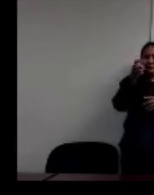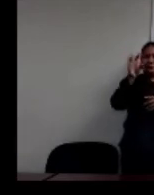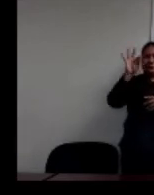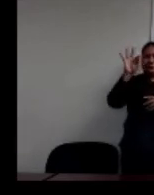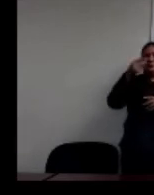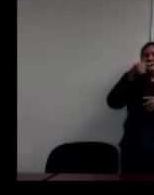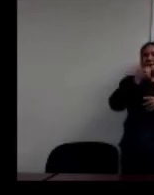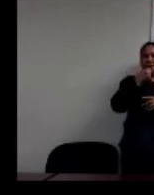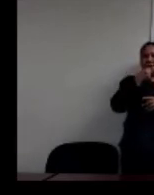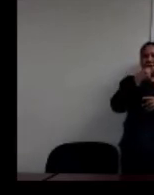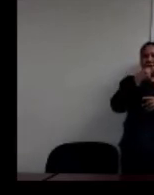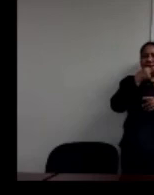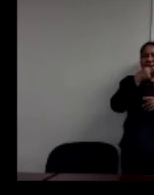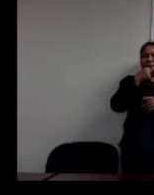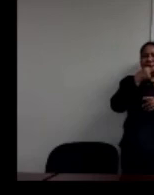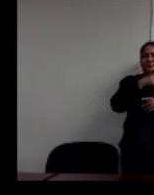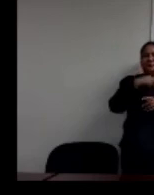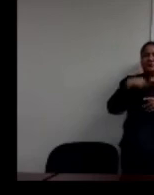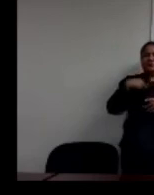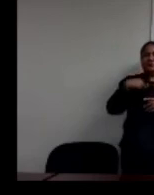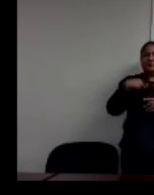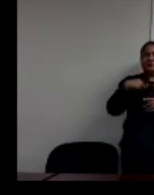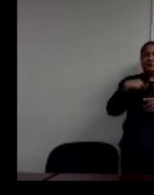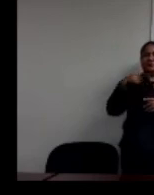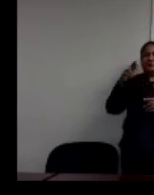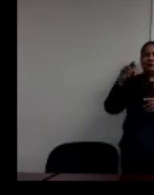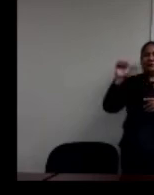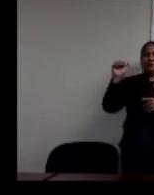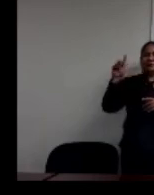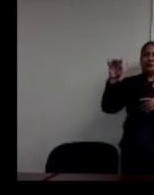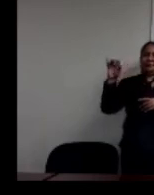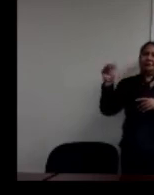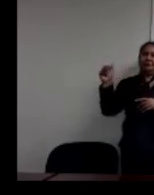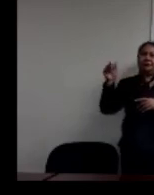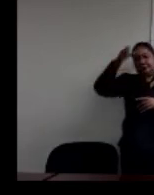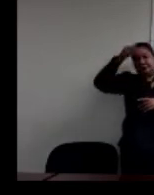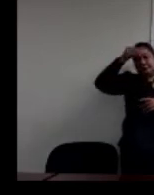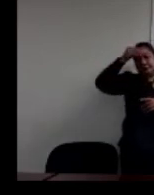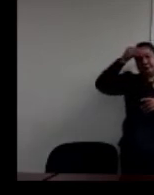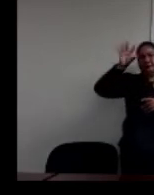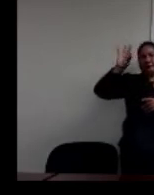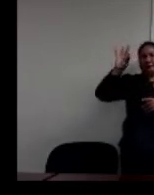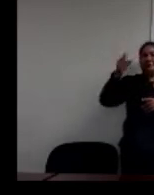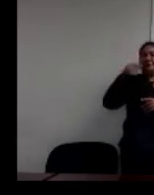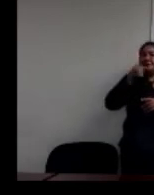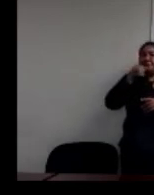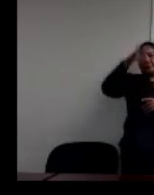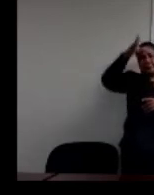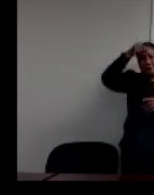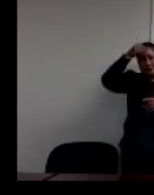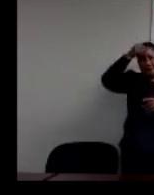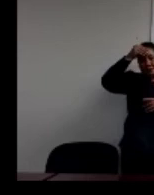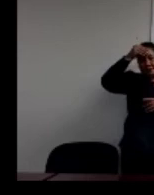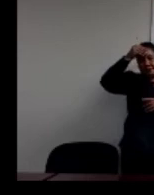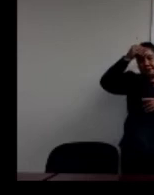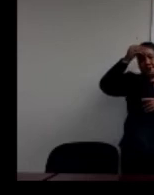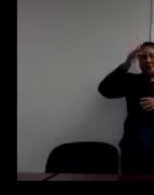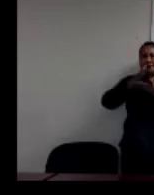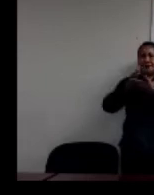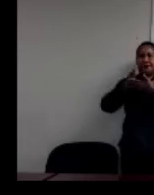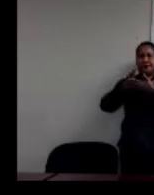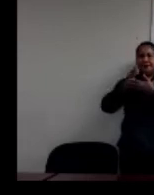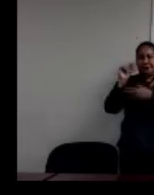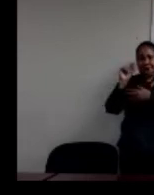los 45 minutos, nosotros le llamamos ráfaga del aprendizaje. Entonces, lo que aprendimos en 45 minutos, hacemos un